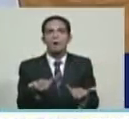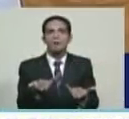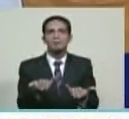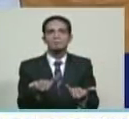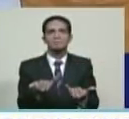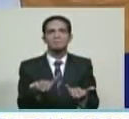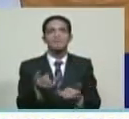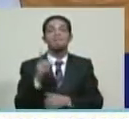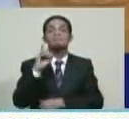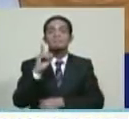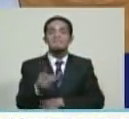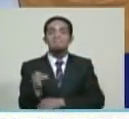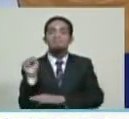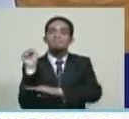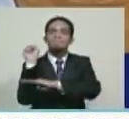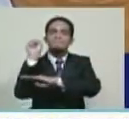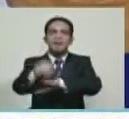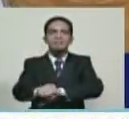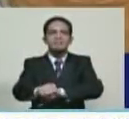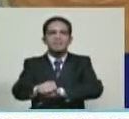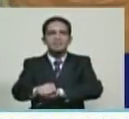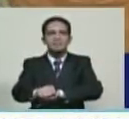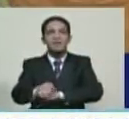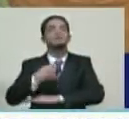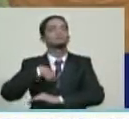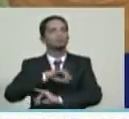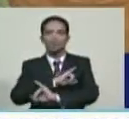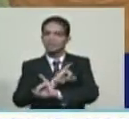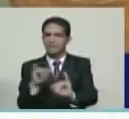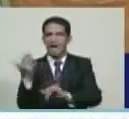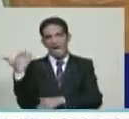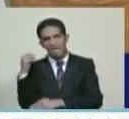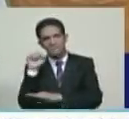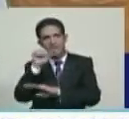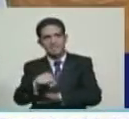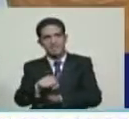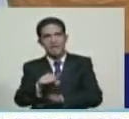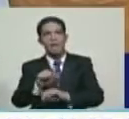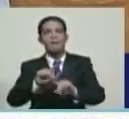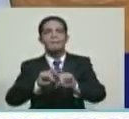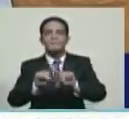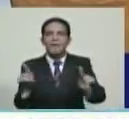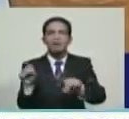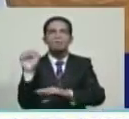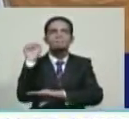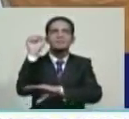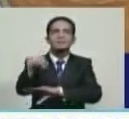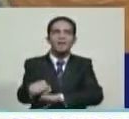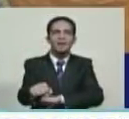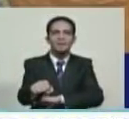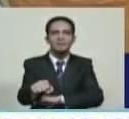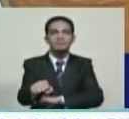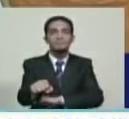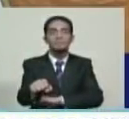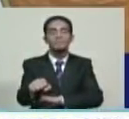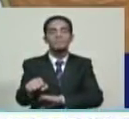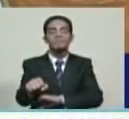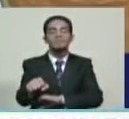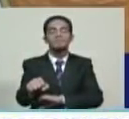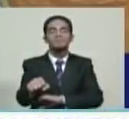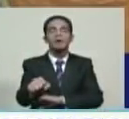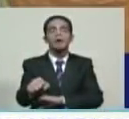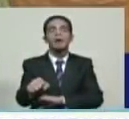debemos vencer. Estamos venciendo. Pero además de vencer, estamos obligados